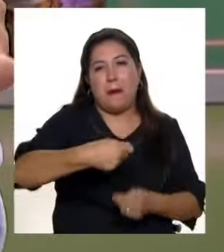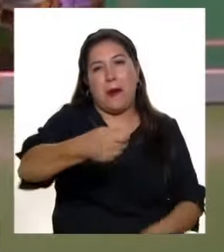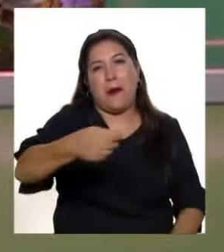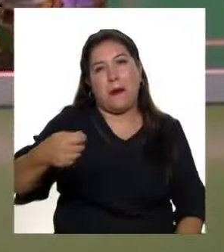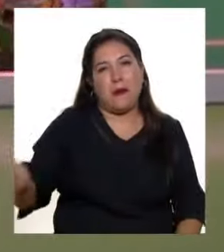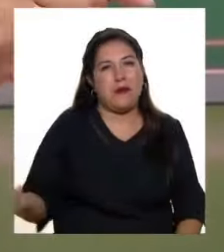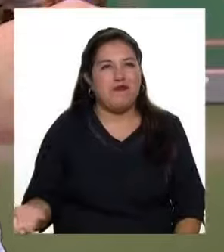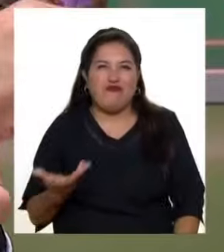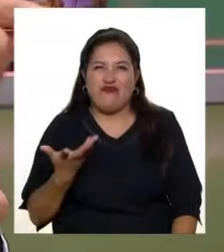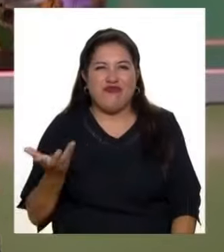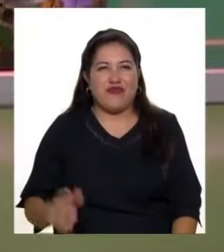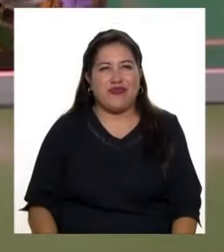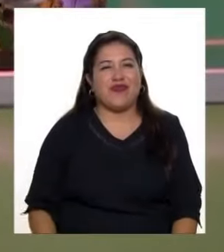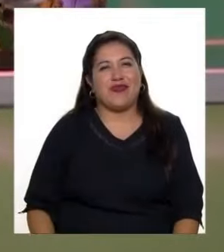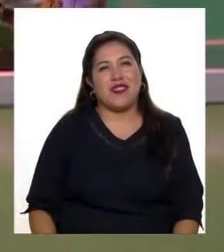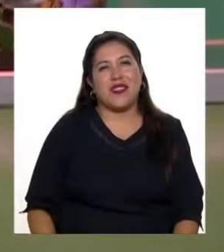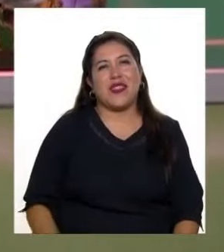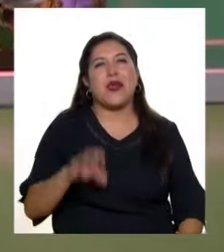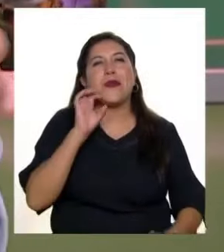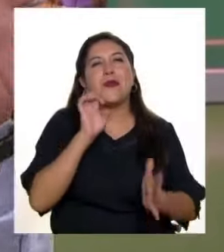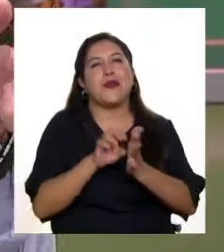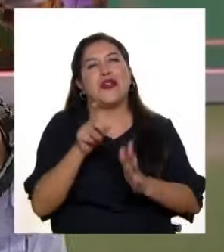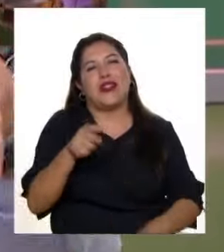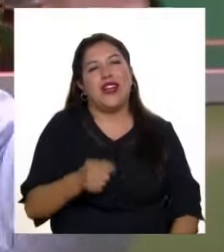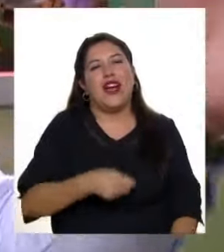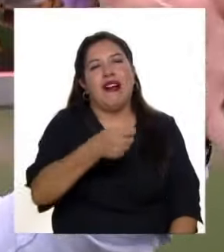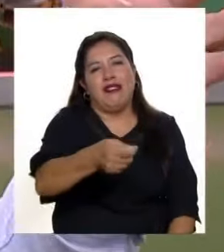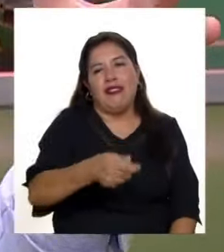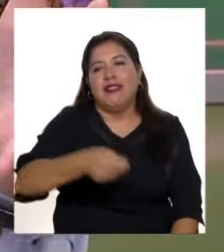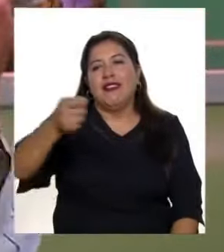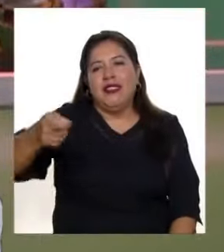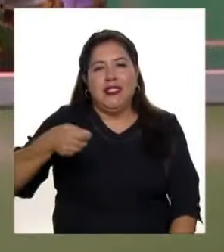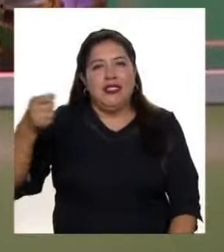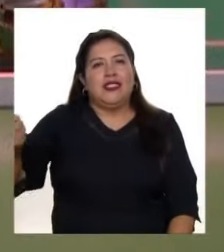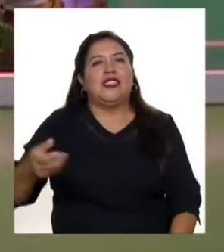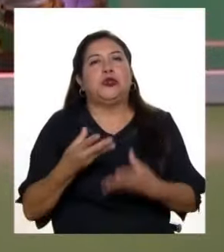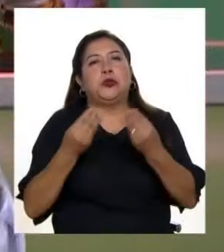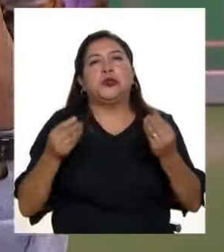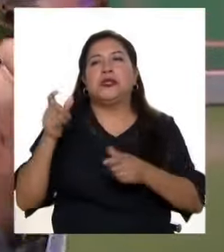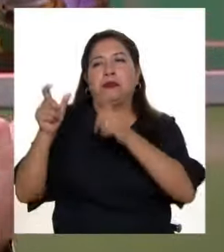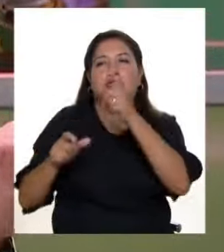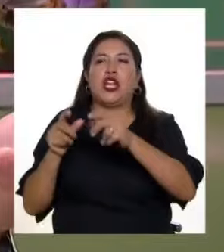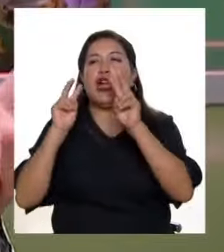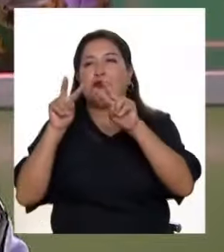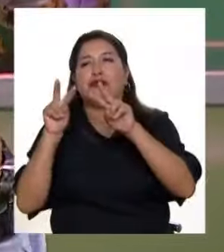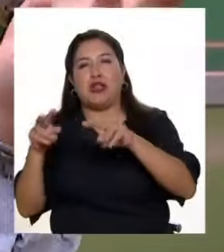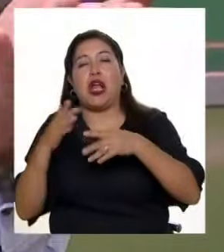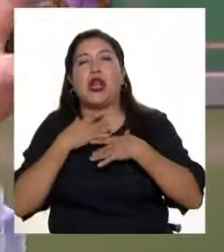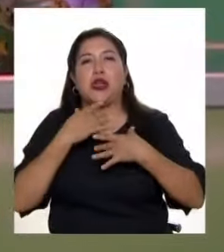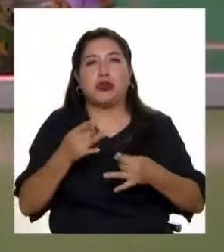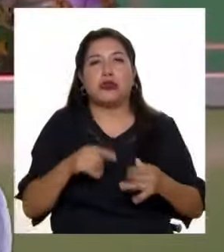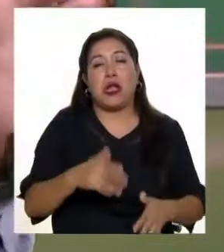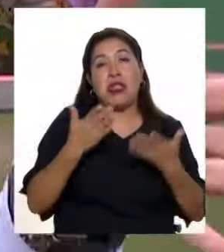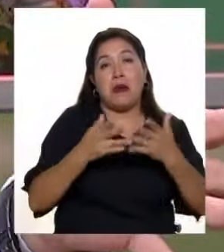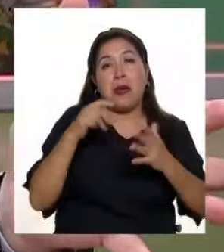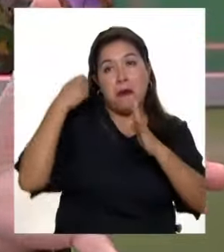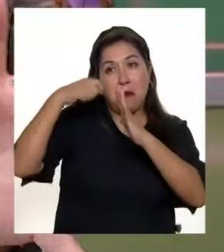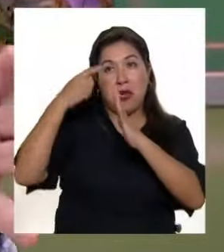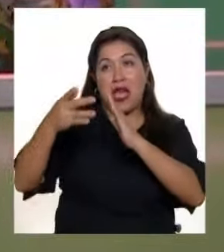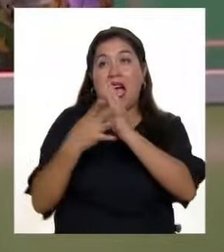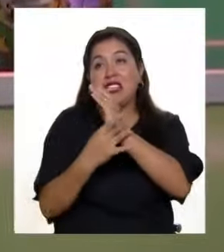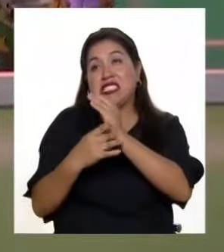como buscar, lo que decías, el ejemplo de Úrsula, ¿no? Uh-huh. Tiene una gran audiencia, probablemente le den me gusta, hasta les puede gustar el video del aceite, totalmente, pero no van